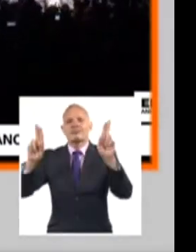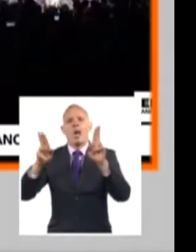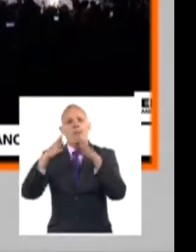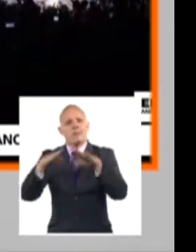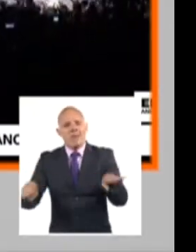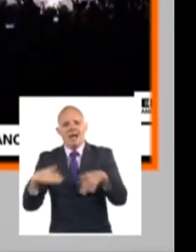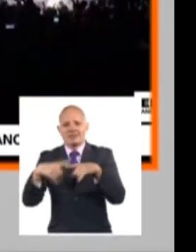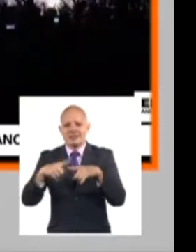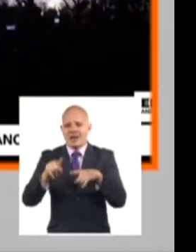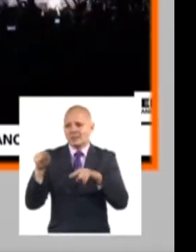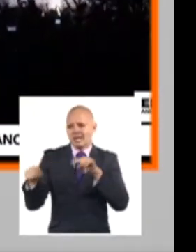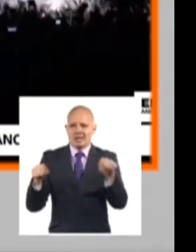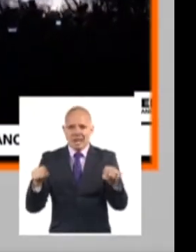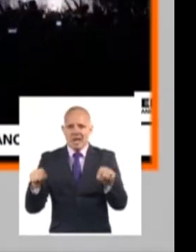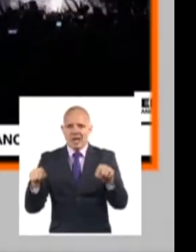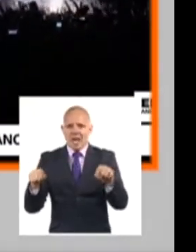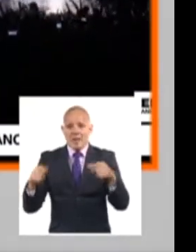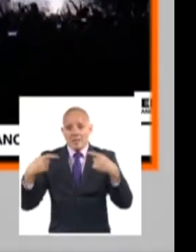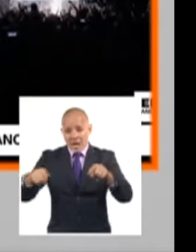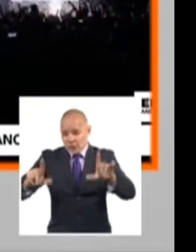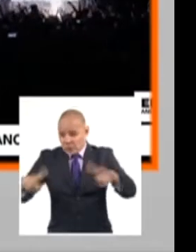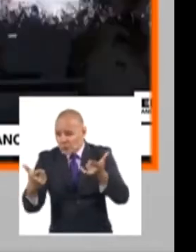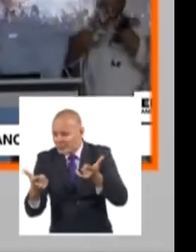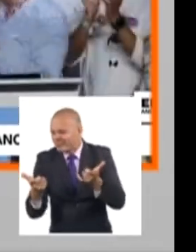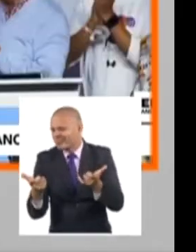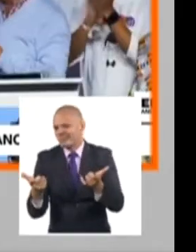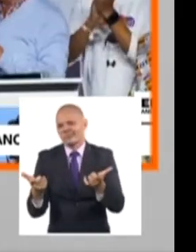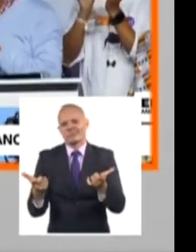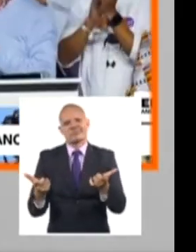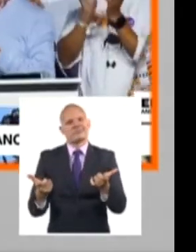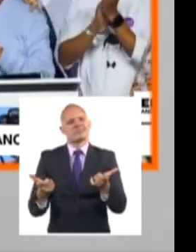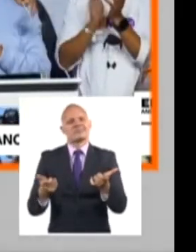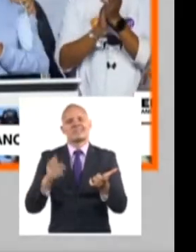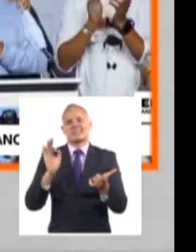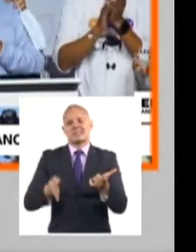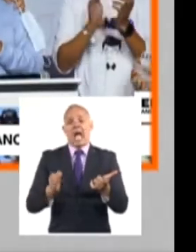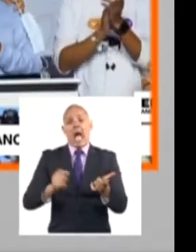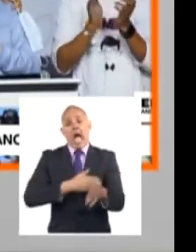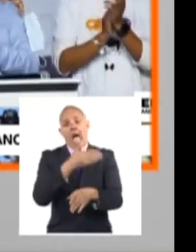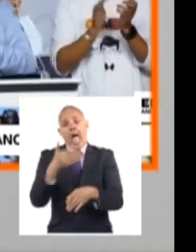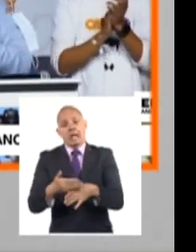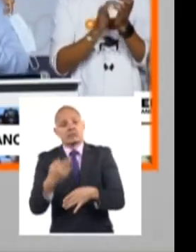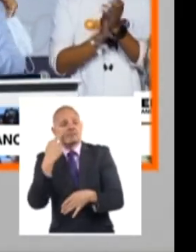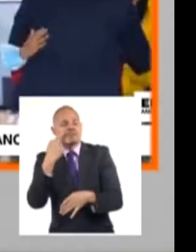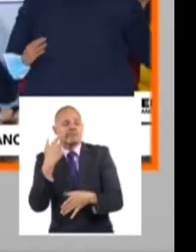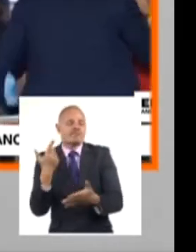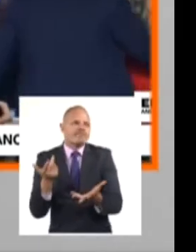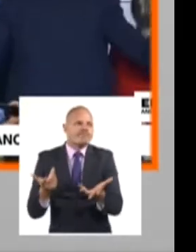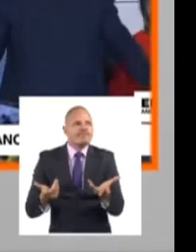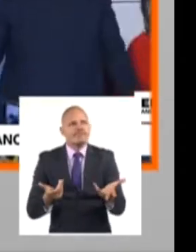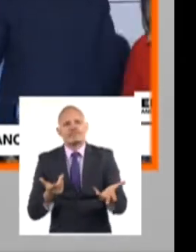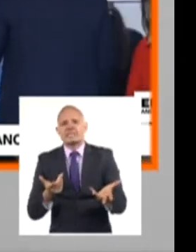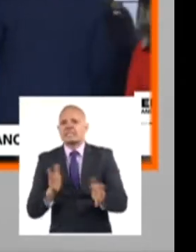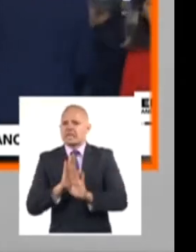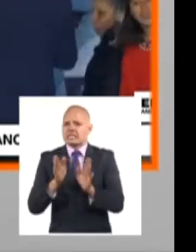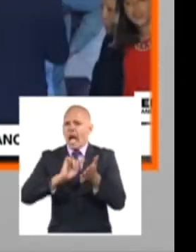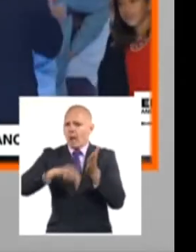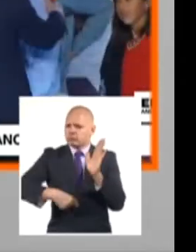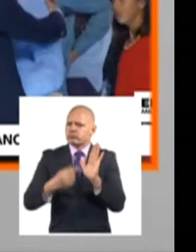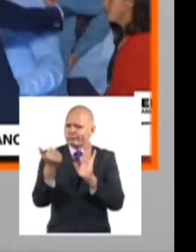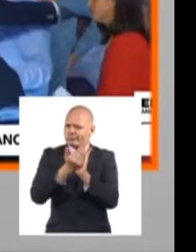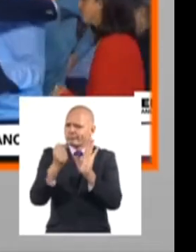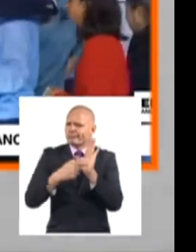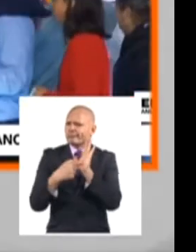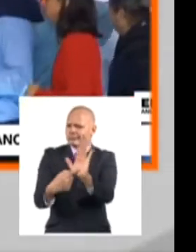negociada pero el hecho de que no se haya sido consecuente con los acuerdos adoptados no se le ha dado